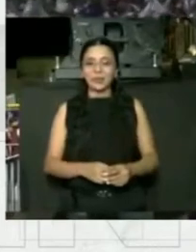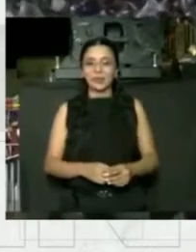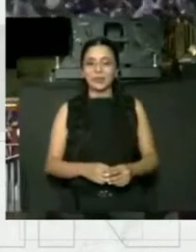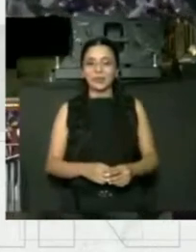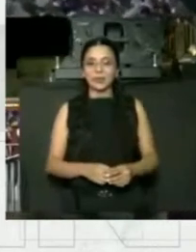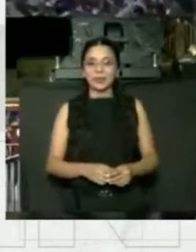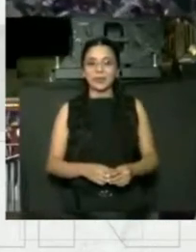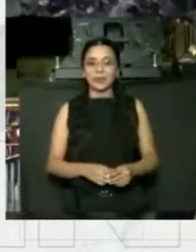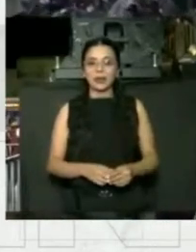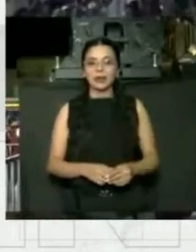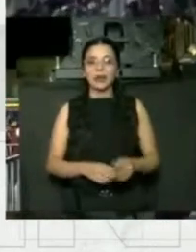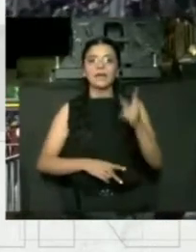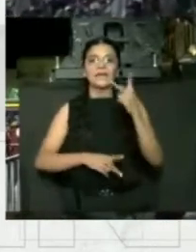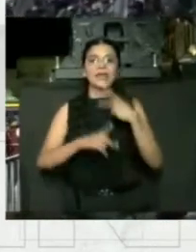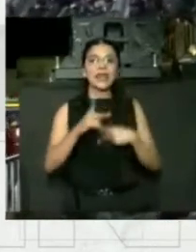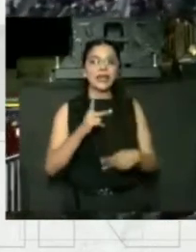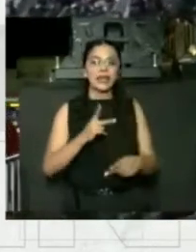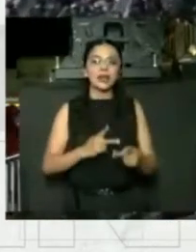hoy